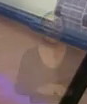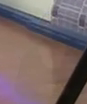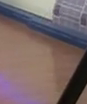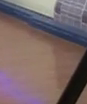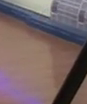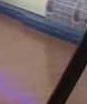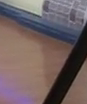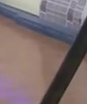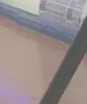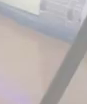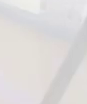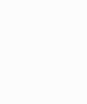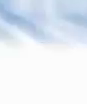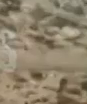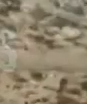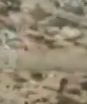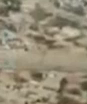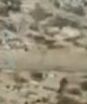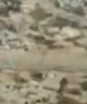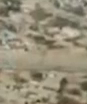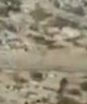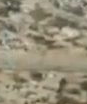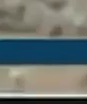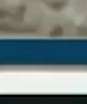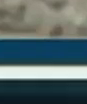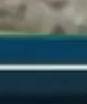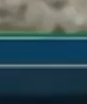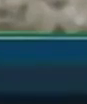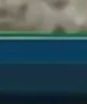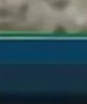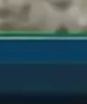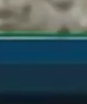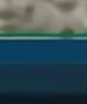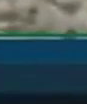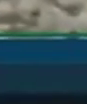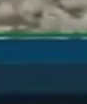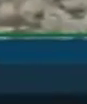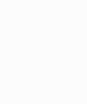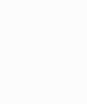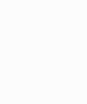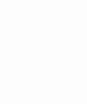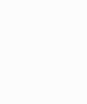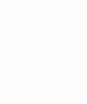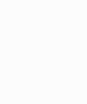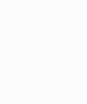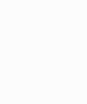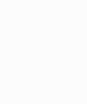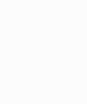Décadas en guerra, invasiones desde Rusia y Estados Unidos,